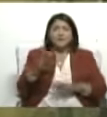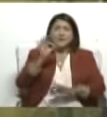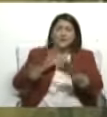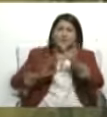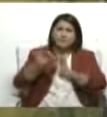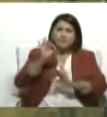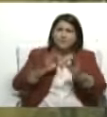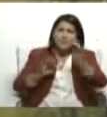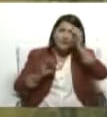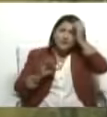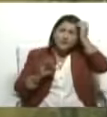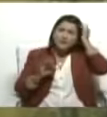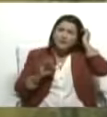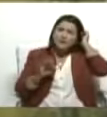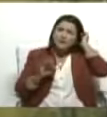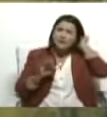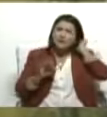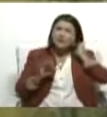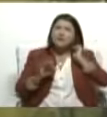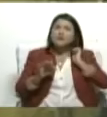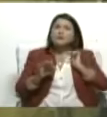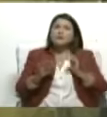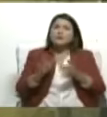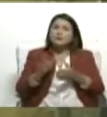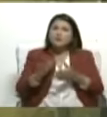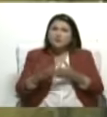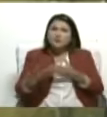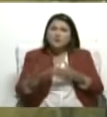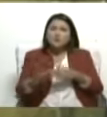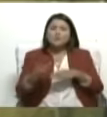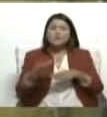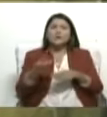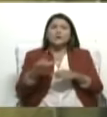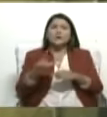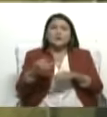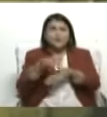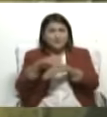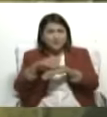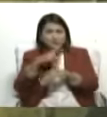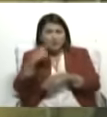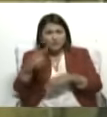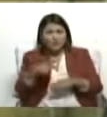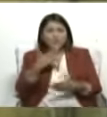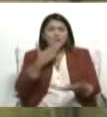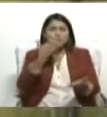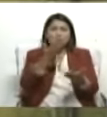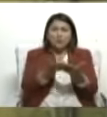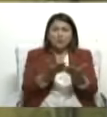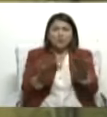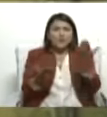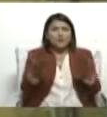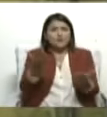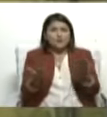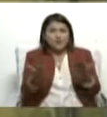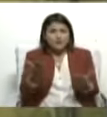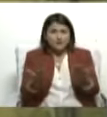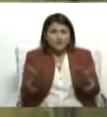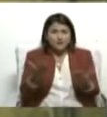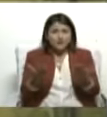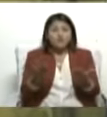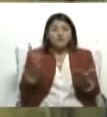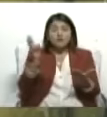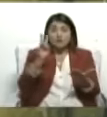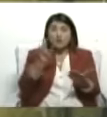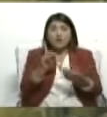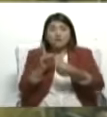visita oficial, el ministro ruso se ha colocado sobre la mesa la petición que ha hecho Venezuela de